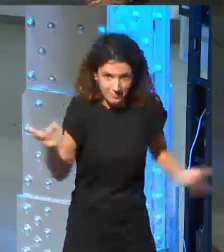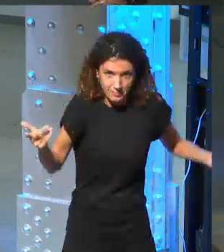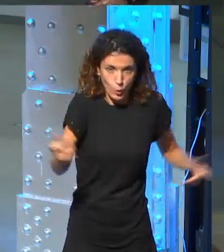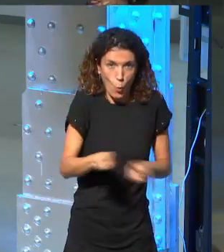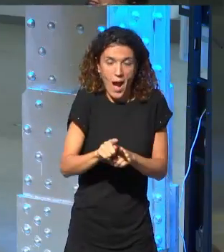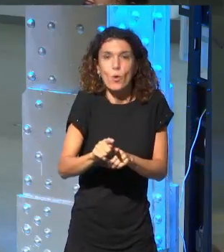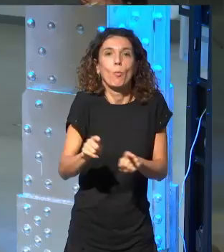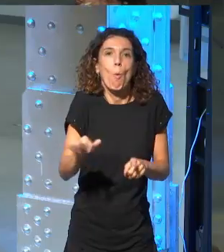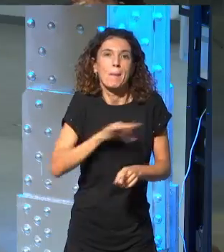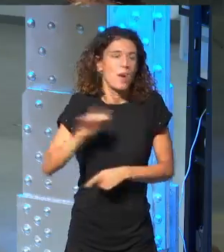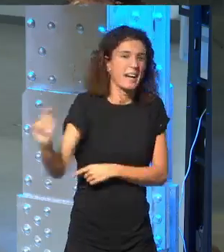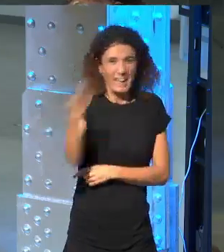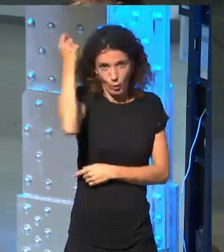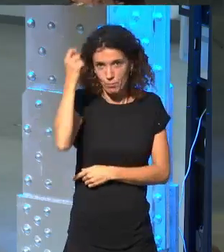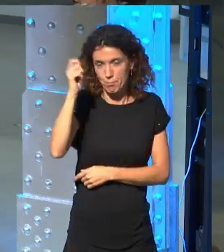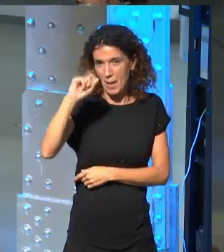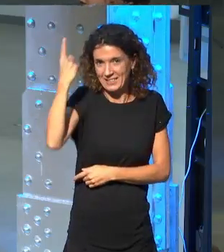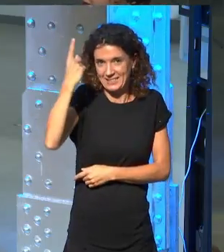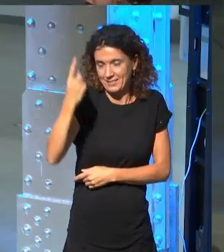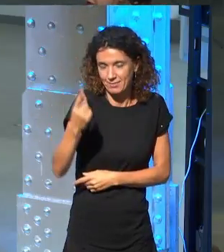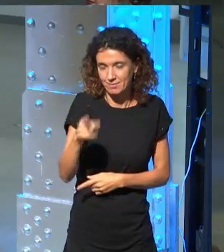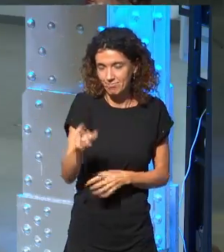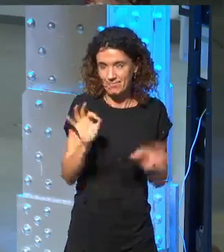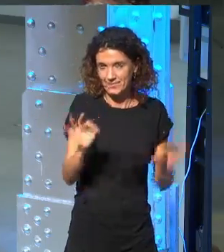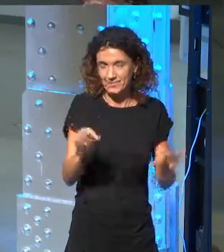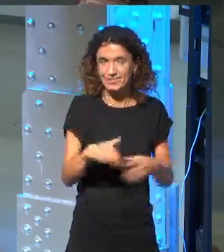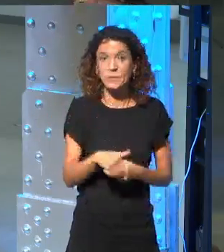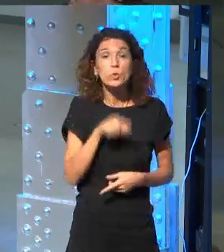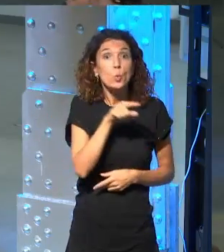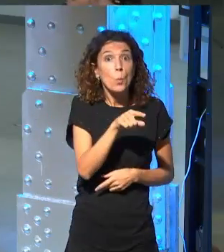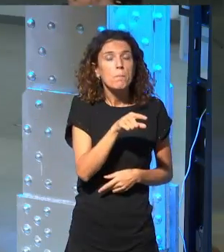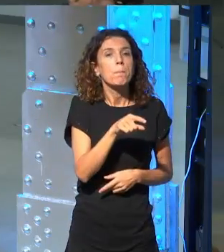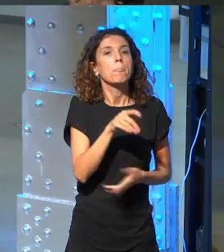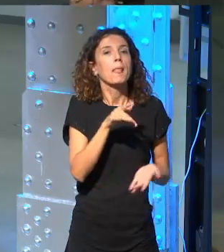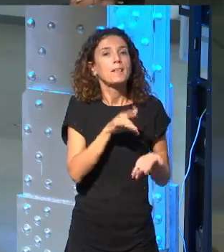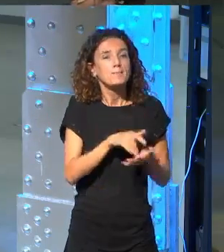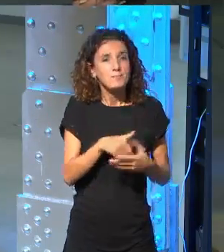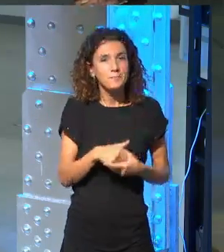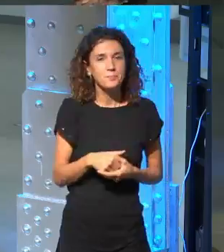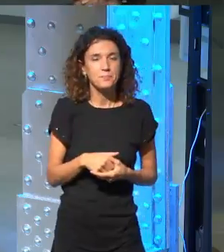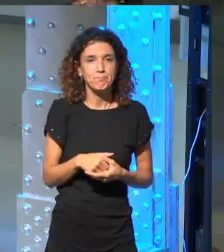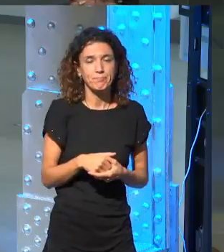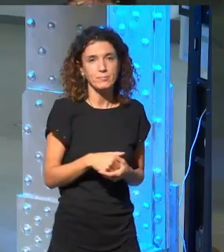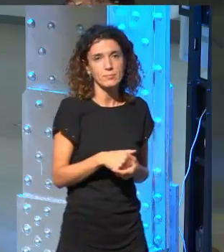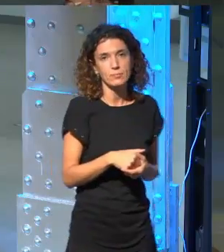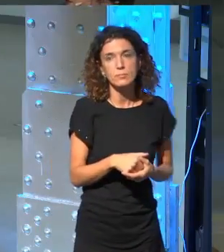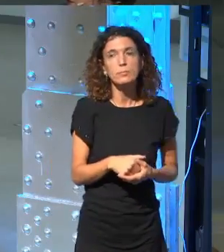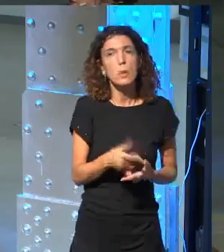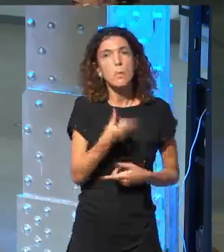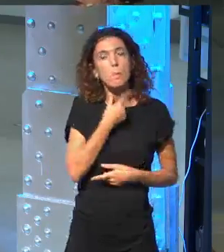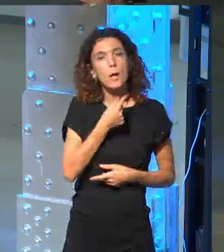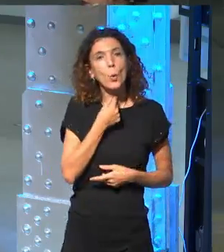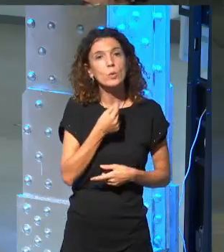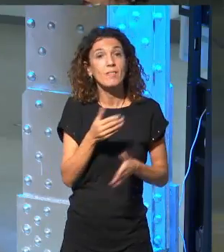he batido un Guinness o algo con esto también. Bueno, has batido más de una cosa. ¿Y tú? Bueno, yo lo... Me gusta